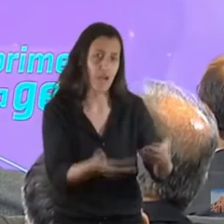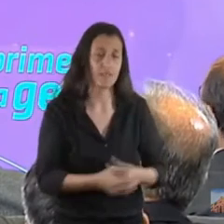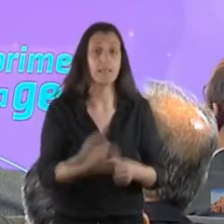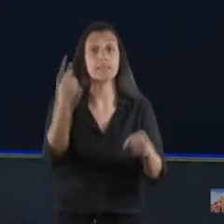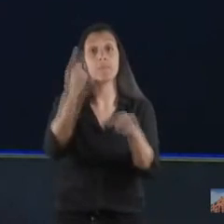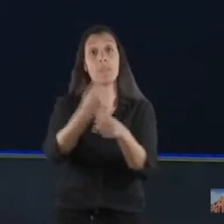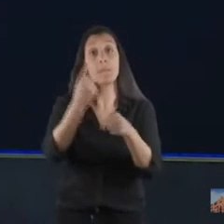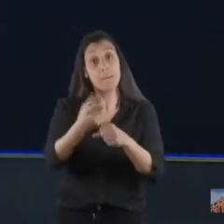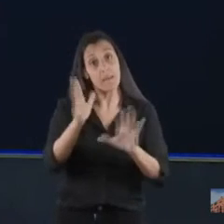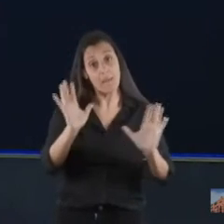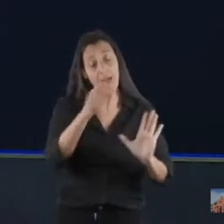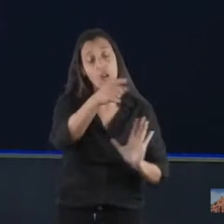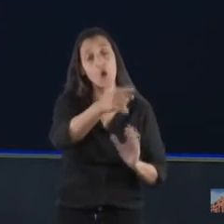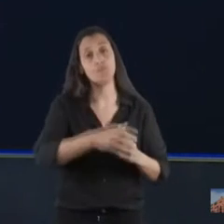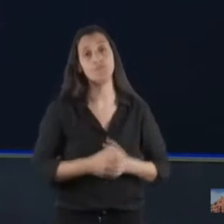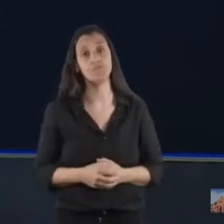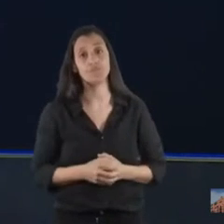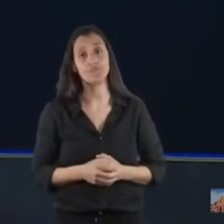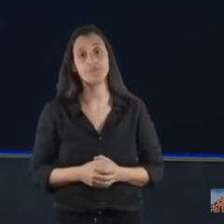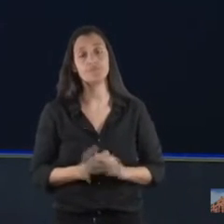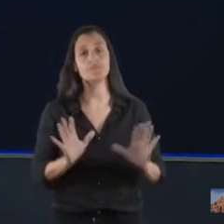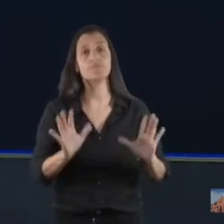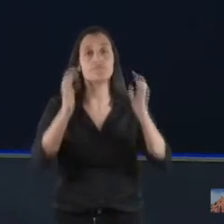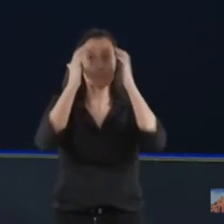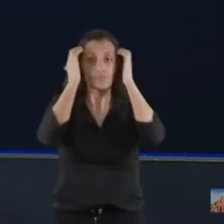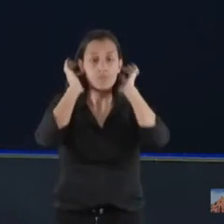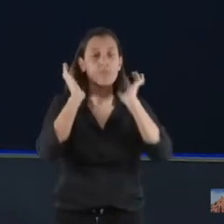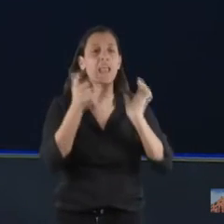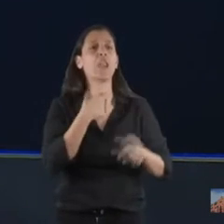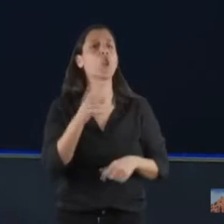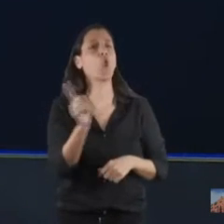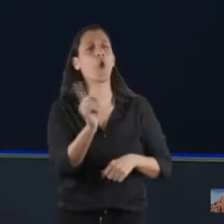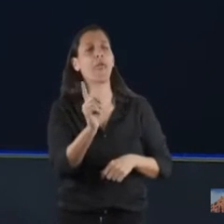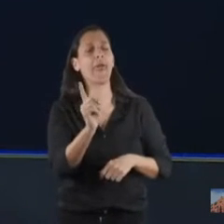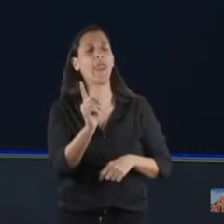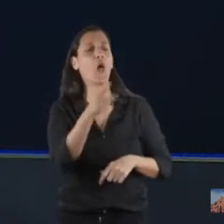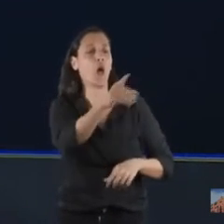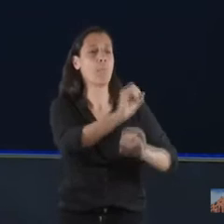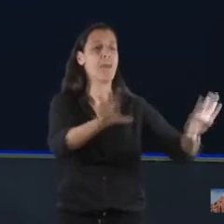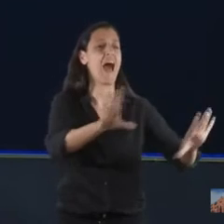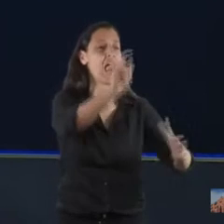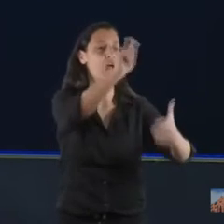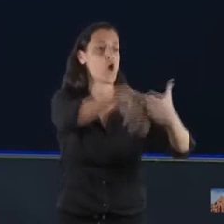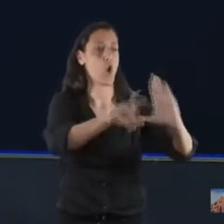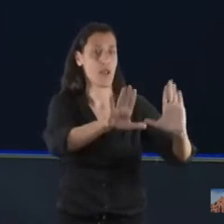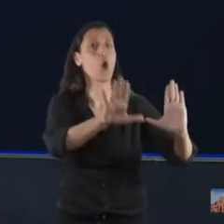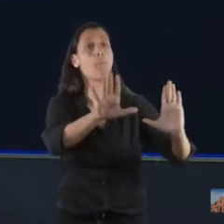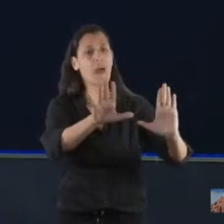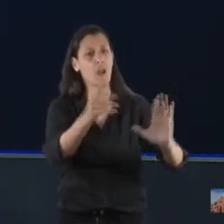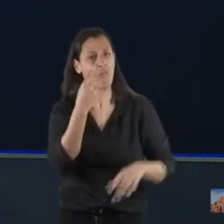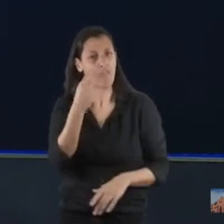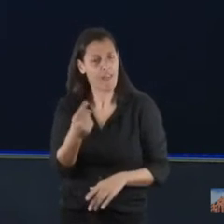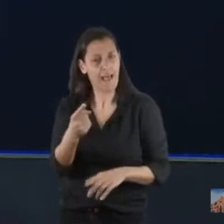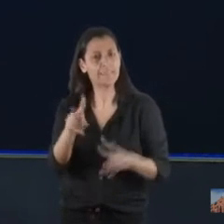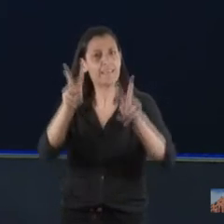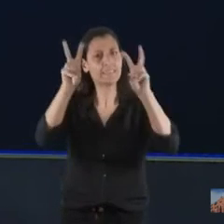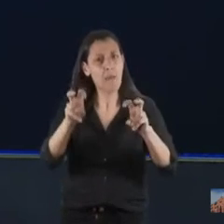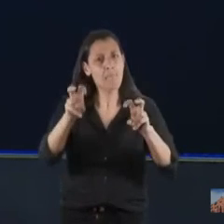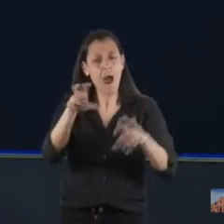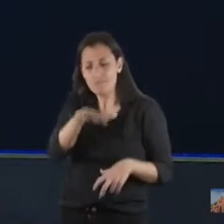en primer lugar no quisiera contradecir la pero cuando miramos sector público consolidado